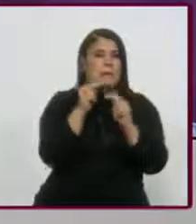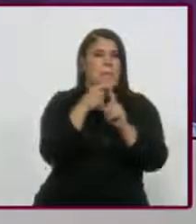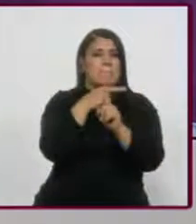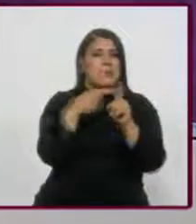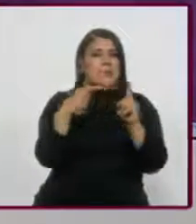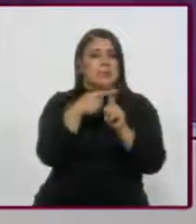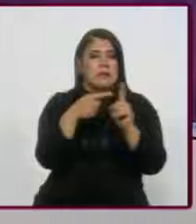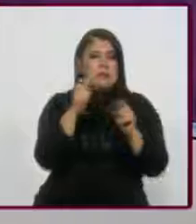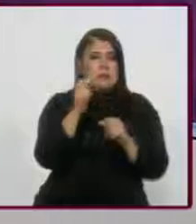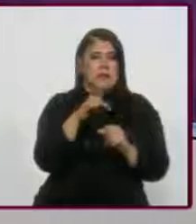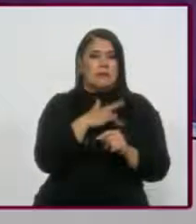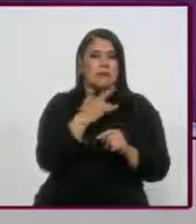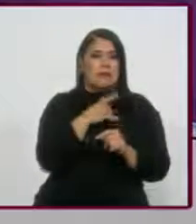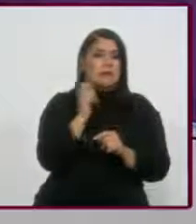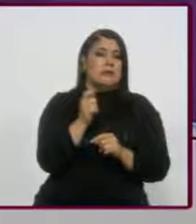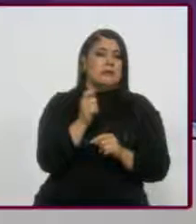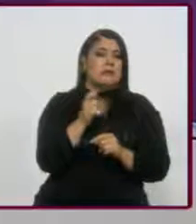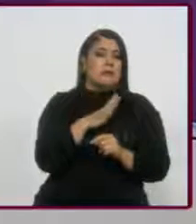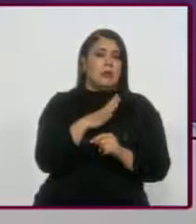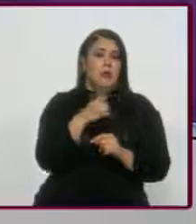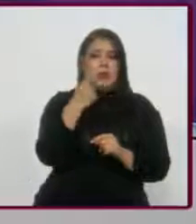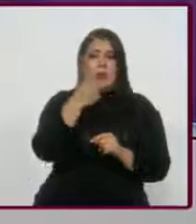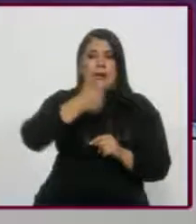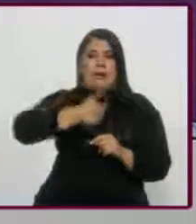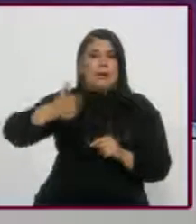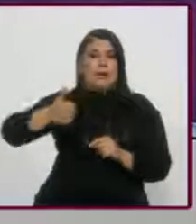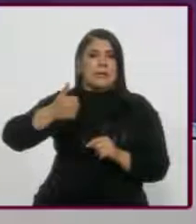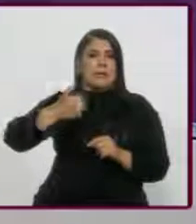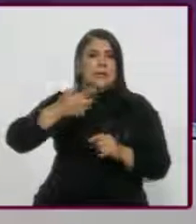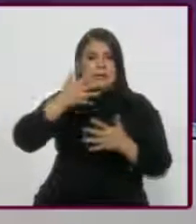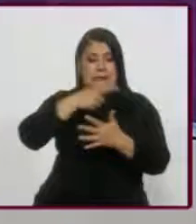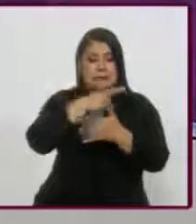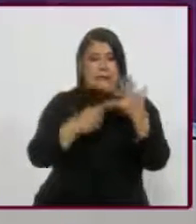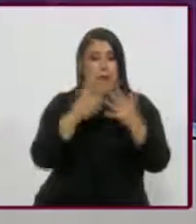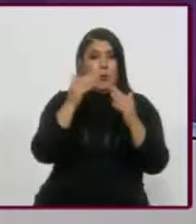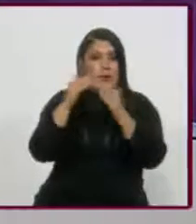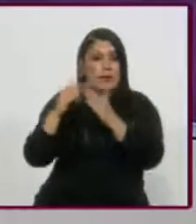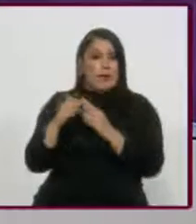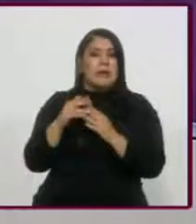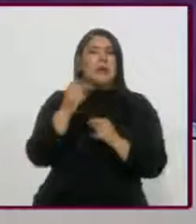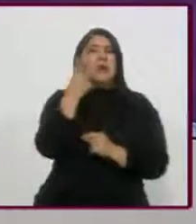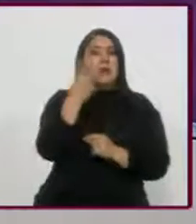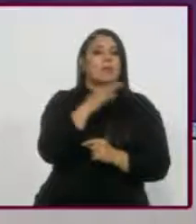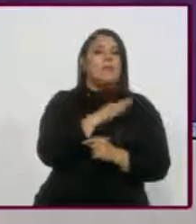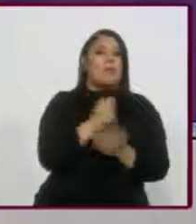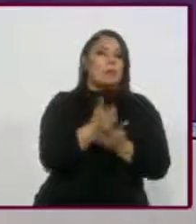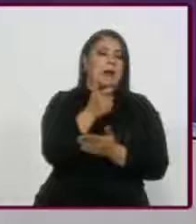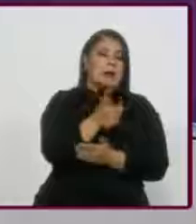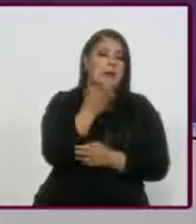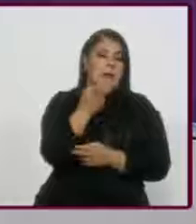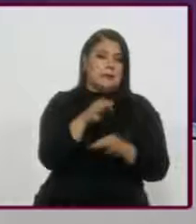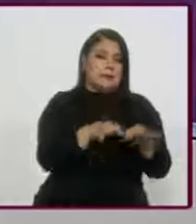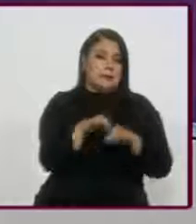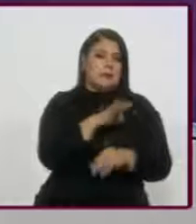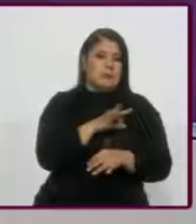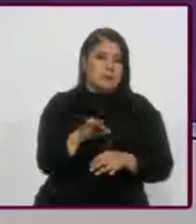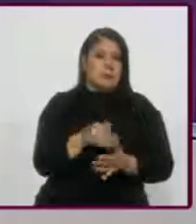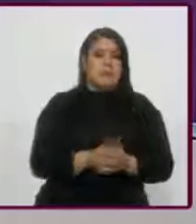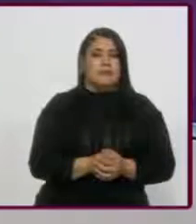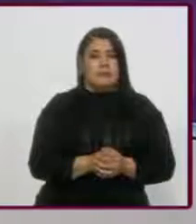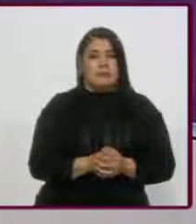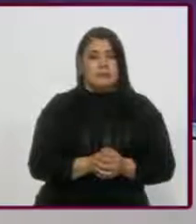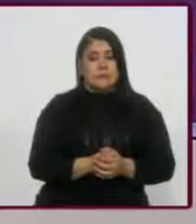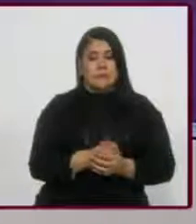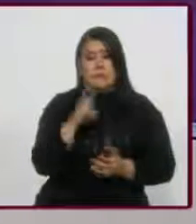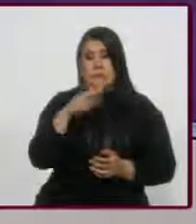indicador y 1 de cada 5 hogares tendría los recursos o los excedentes para pagar este tipo de trabajo. Me